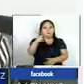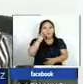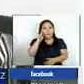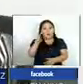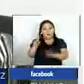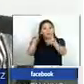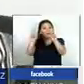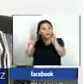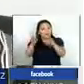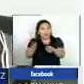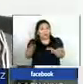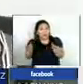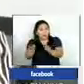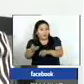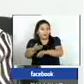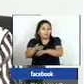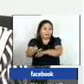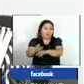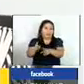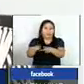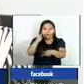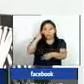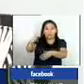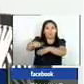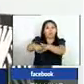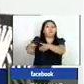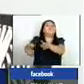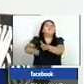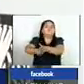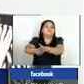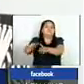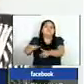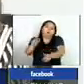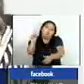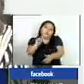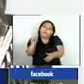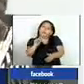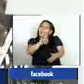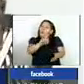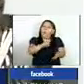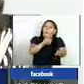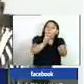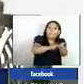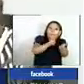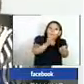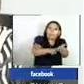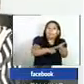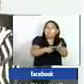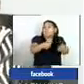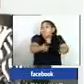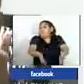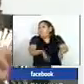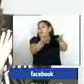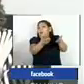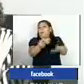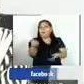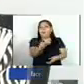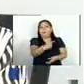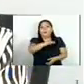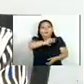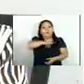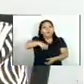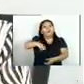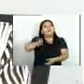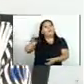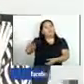en el sector del transporte, la misma Asamblea Legislativa ha condonado deudas de las multas de los empresarios del